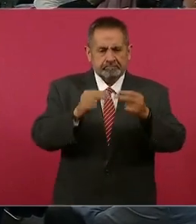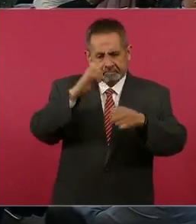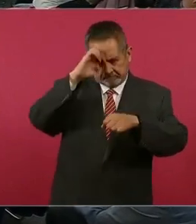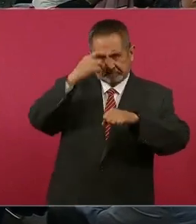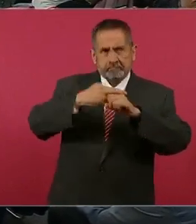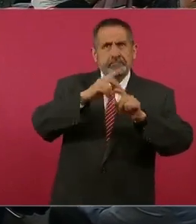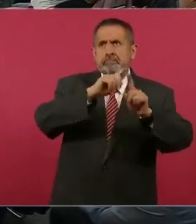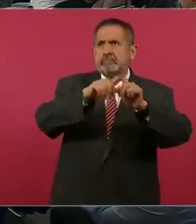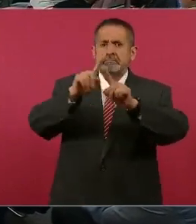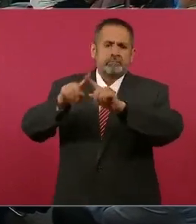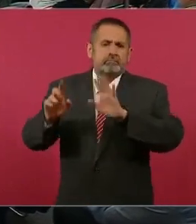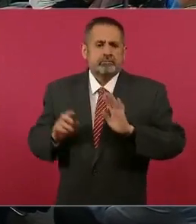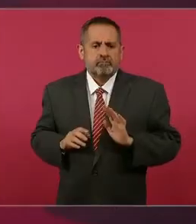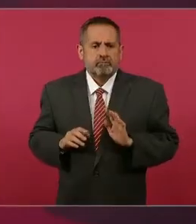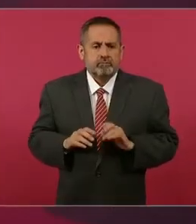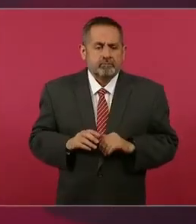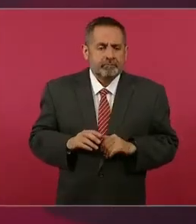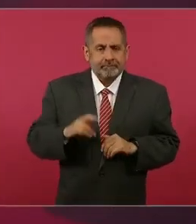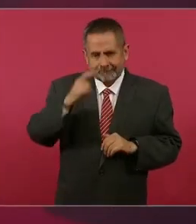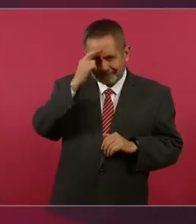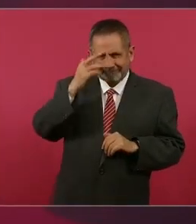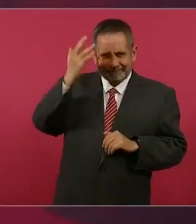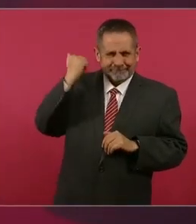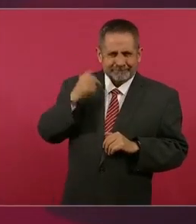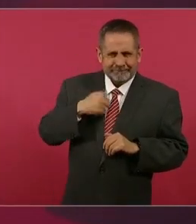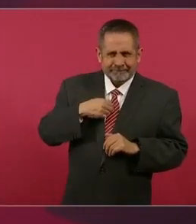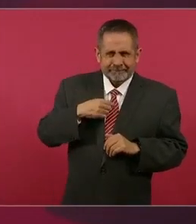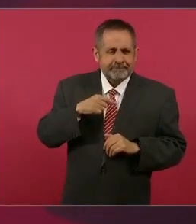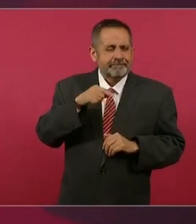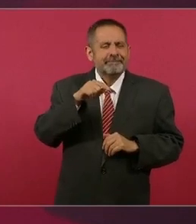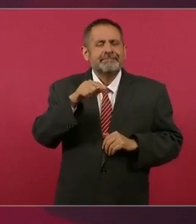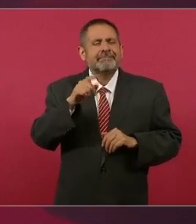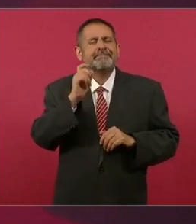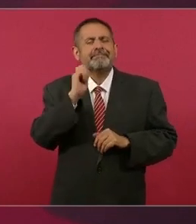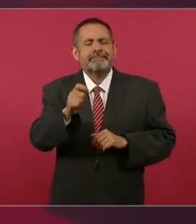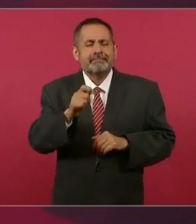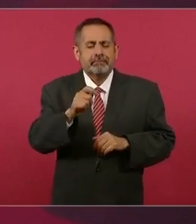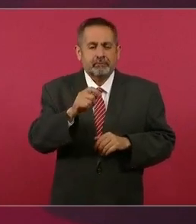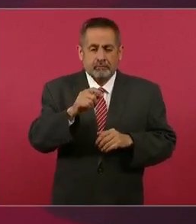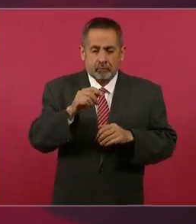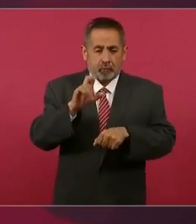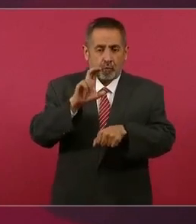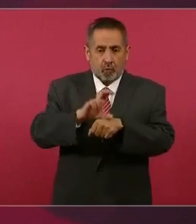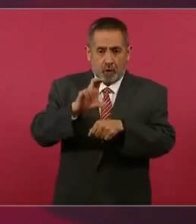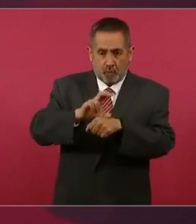Decían entonces que no había que poner todos los huevos en una sola canasta.